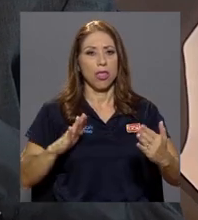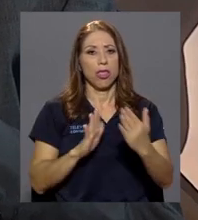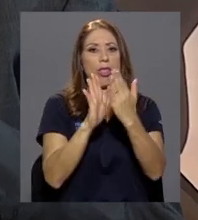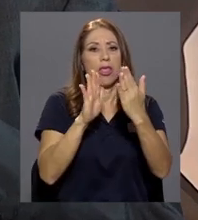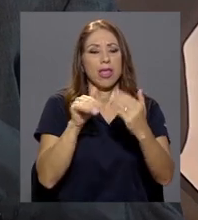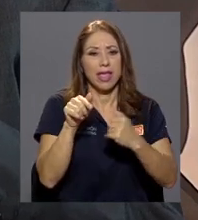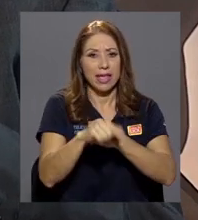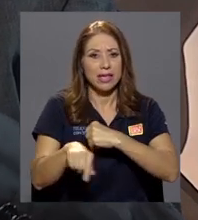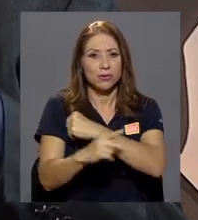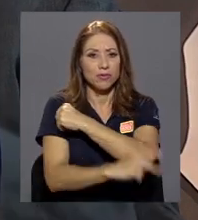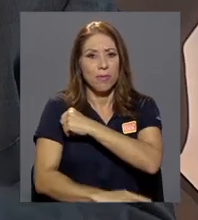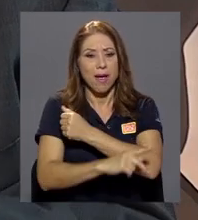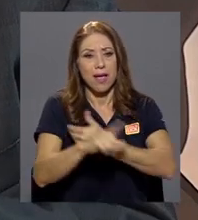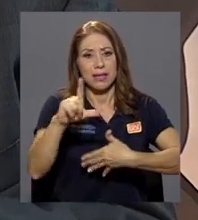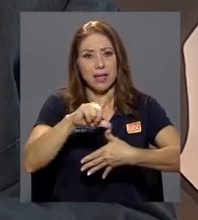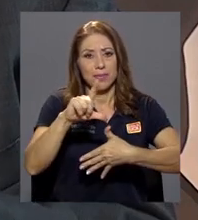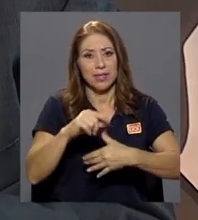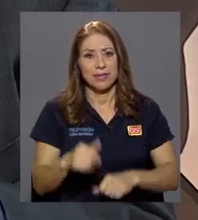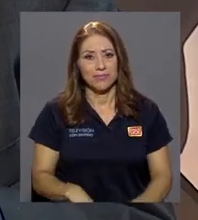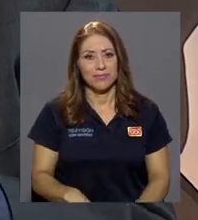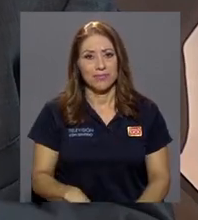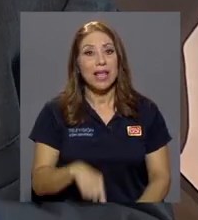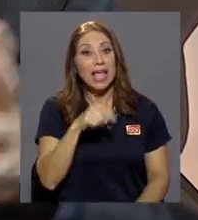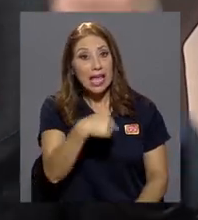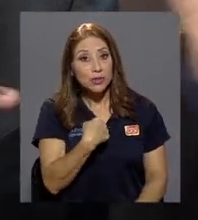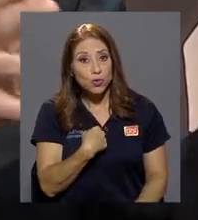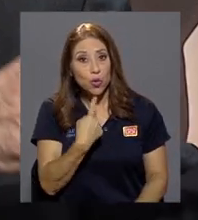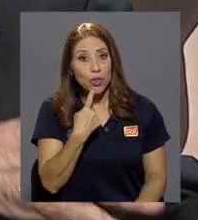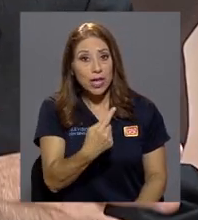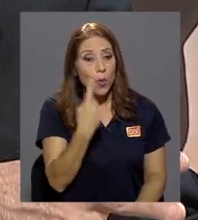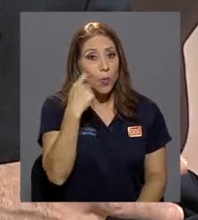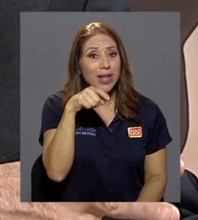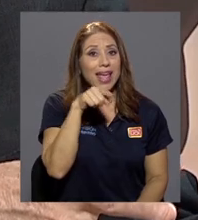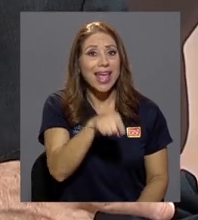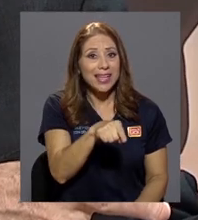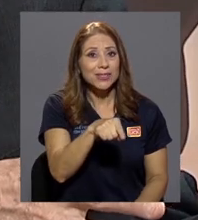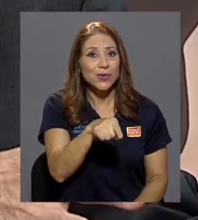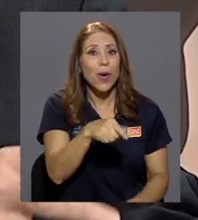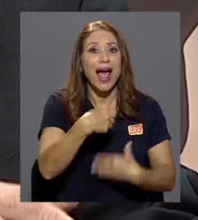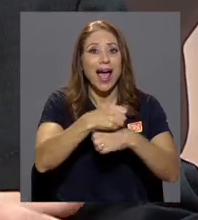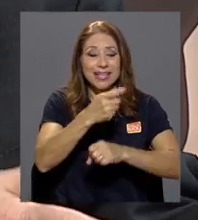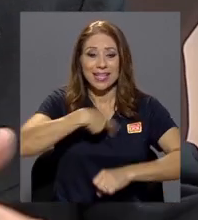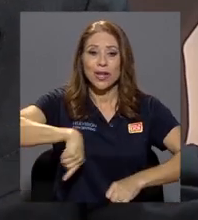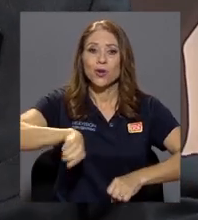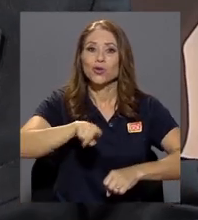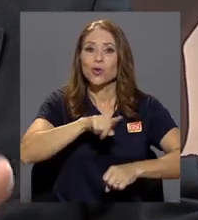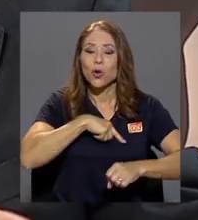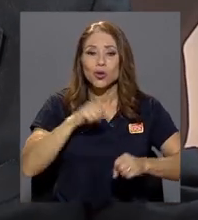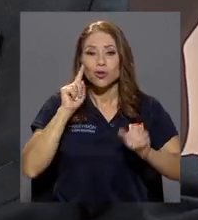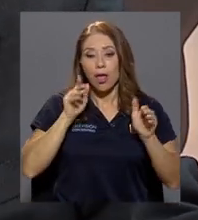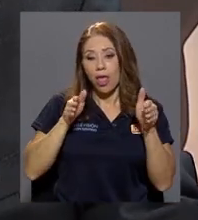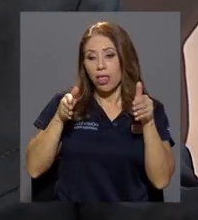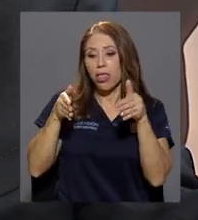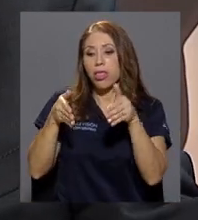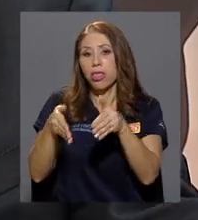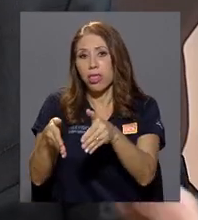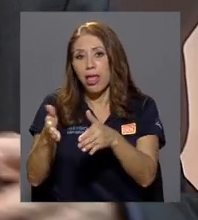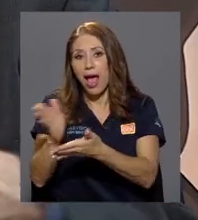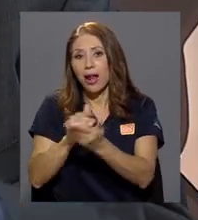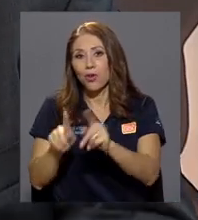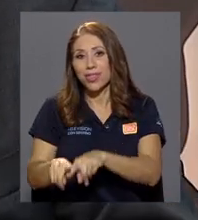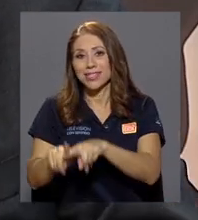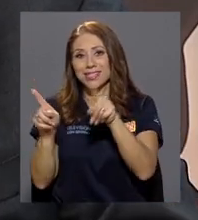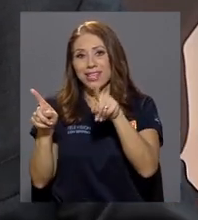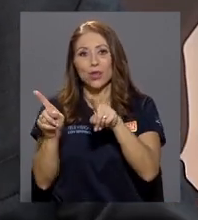latina que digo todo esto porque esto nos sitúa en otro escenario completamente distinto al del y al de la delincuencia digamos